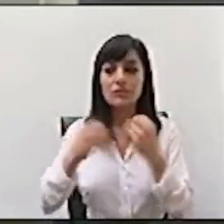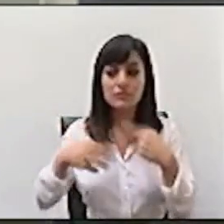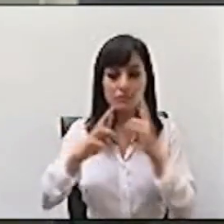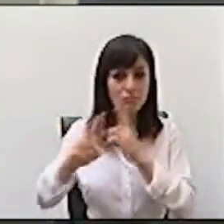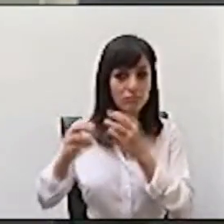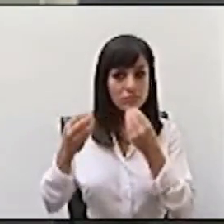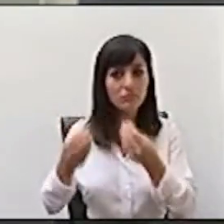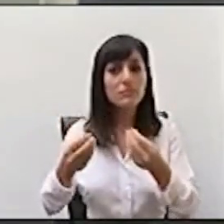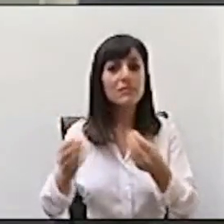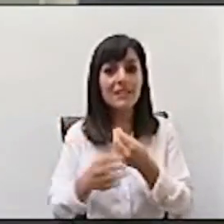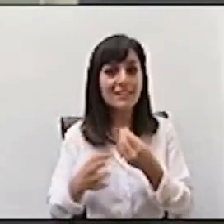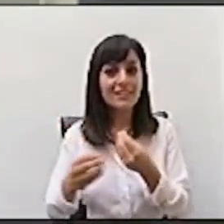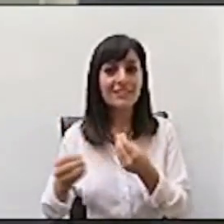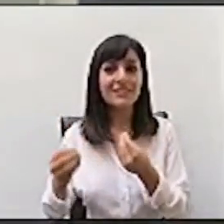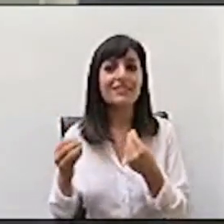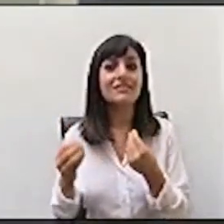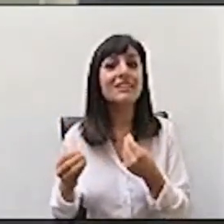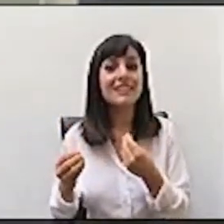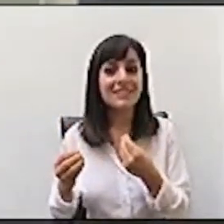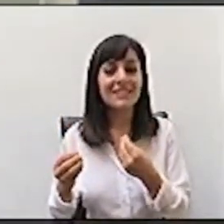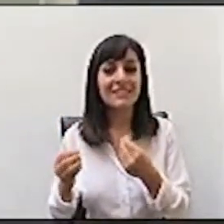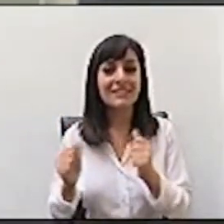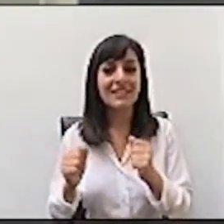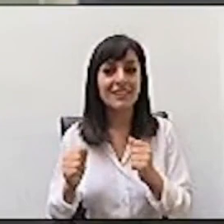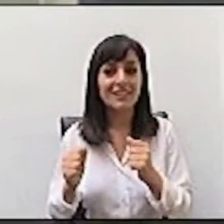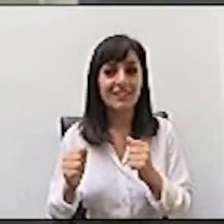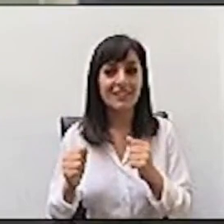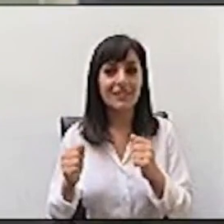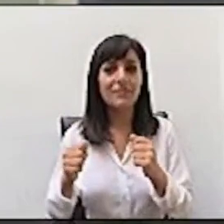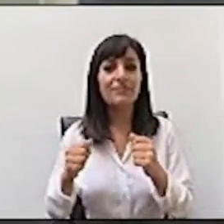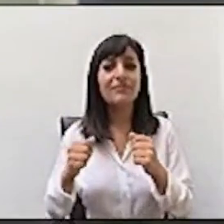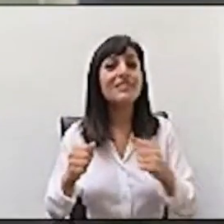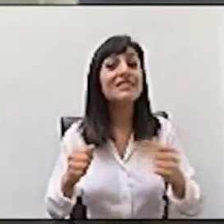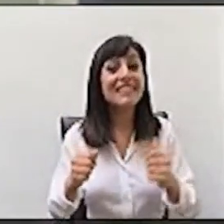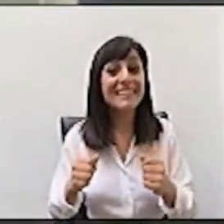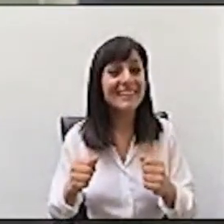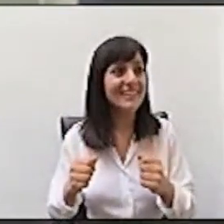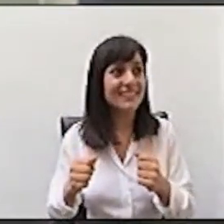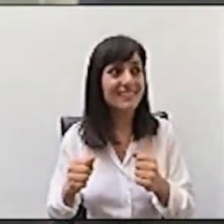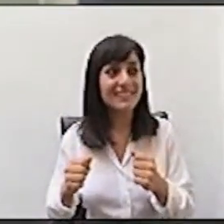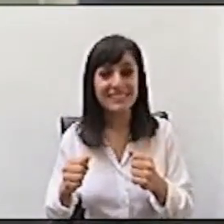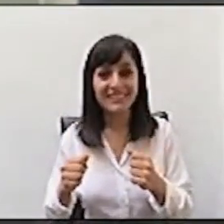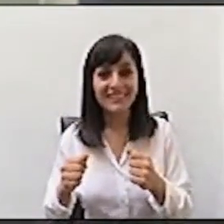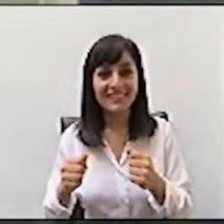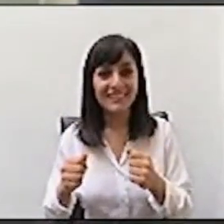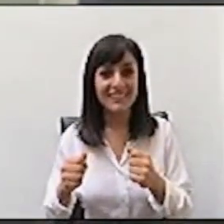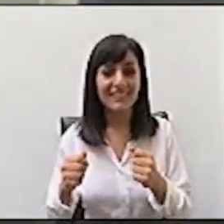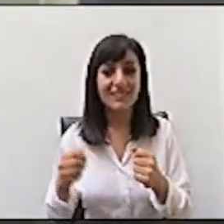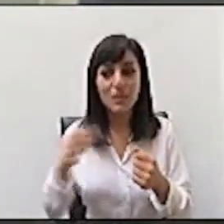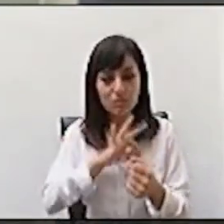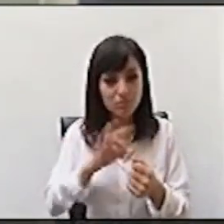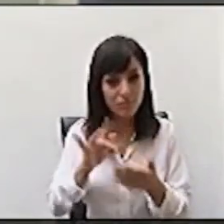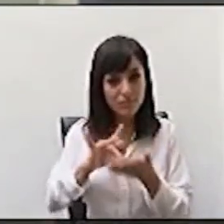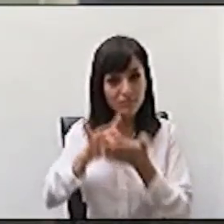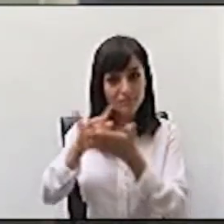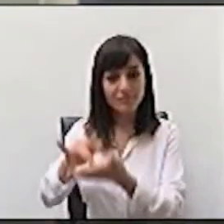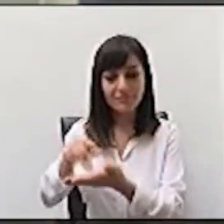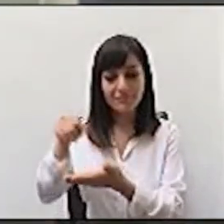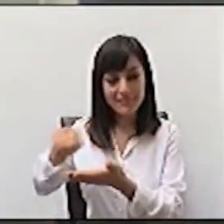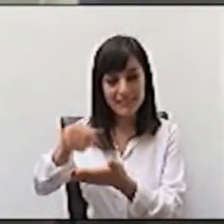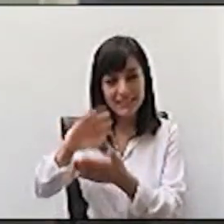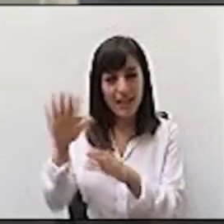poderes, pero espero no equivocarme, ten la seguridad de que Puebla va a apoyar esta